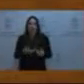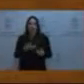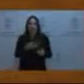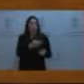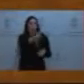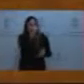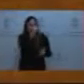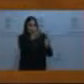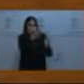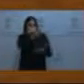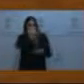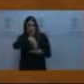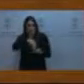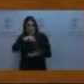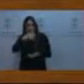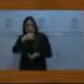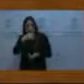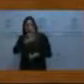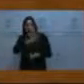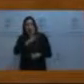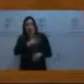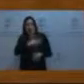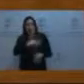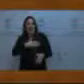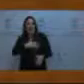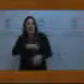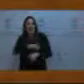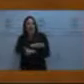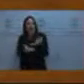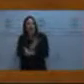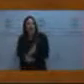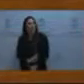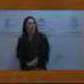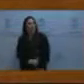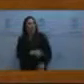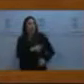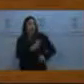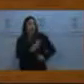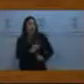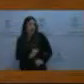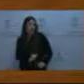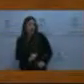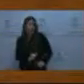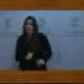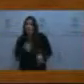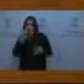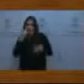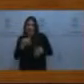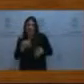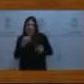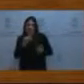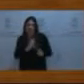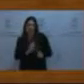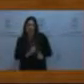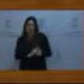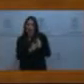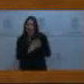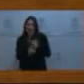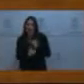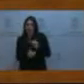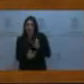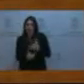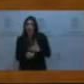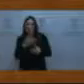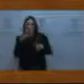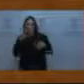aquí pretenda disimularlo con esta contestación que nos ha dado, lo cierto es que no vemos que vaya a cambiar nada. No nos ha